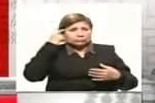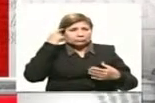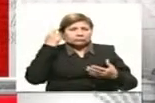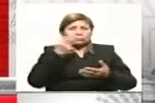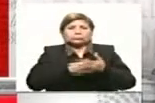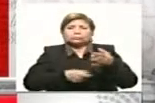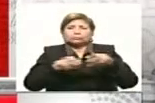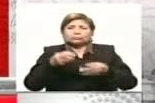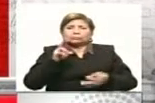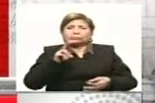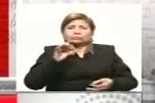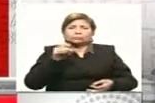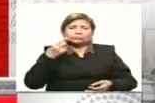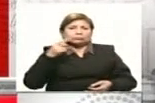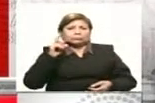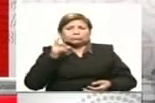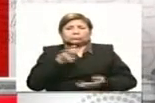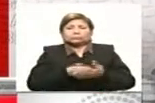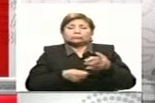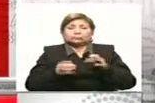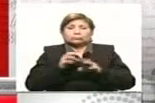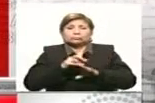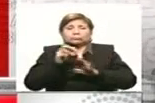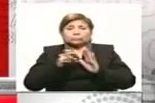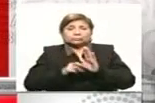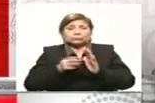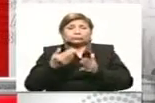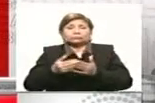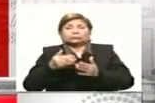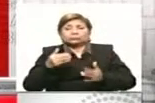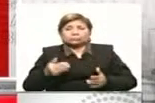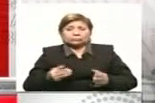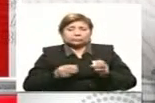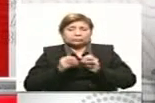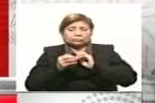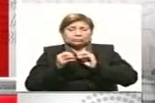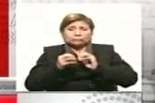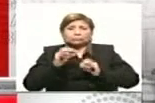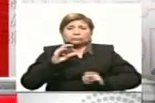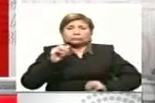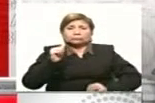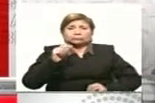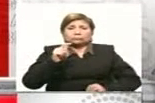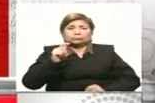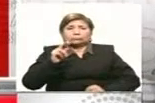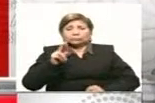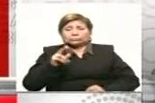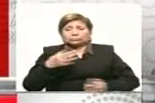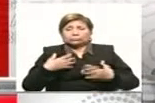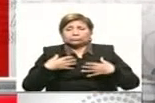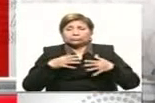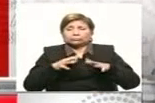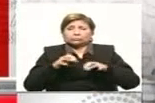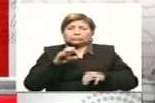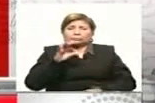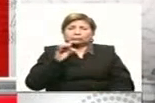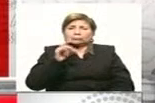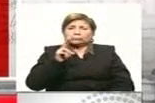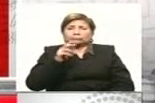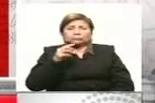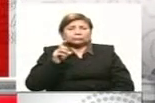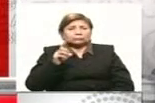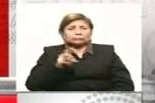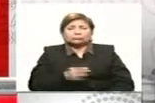monto de 28 millones de soles. Y el programa de Prevención y Control del Cáncer, por un monto de 62 millones de